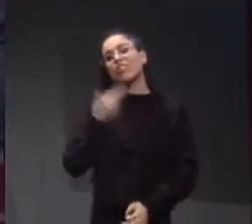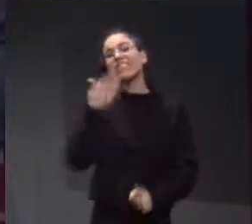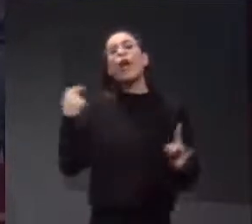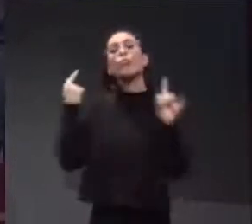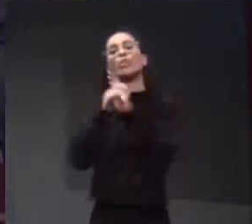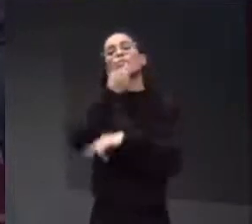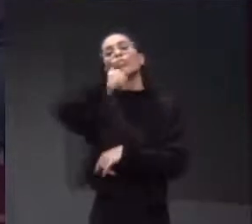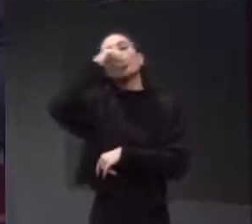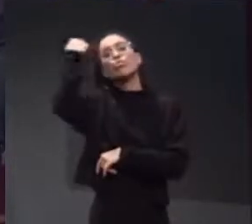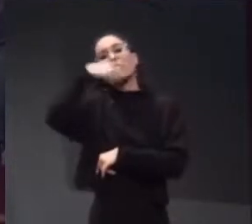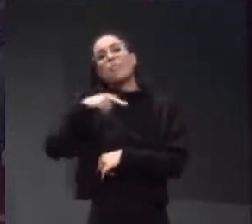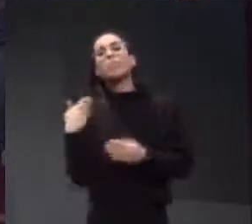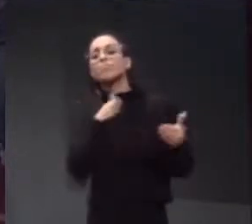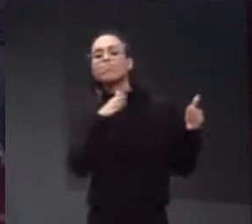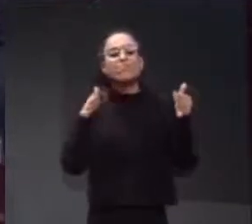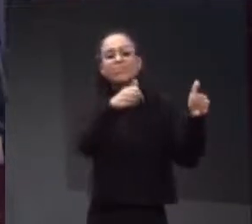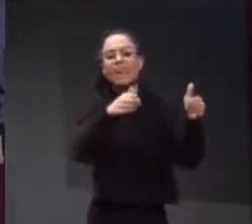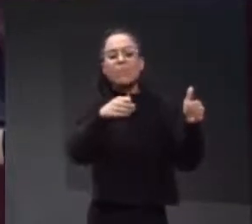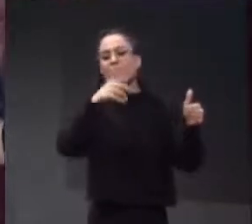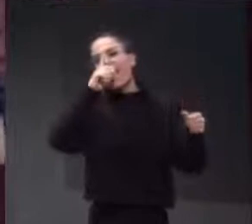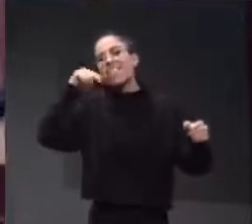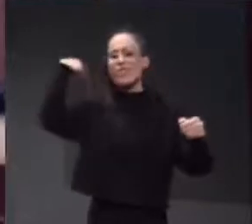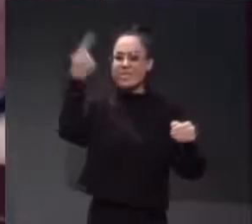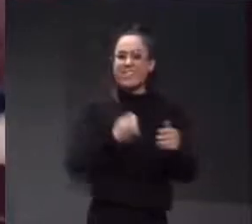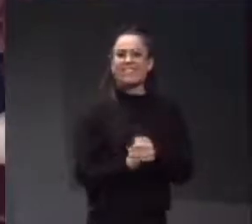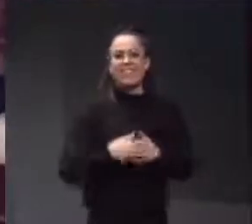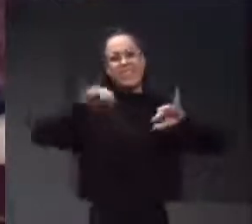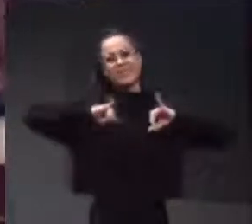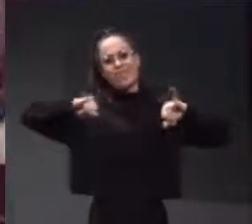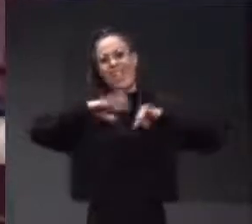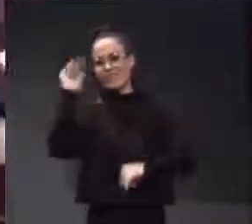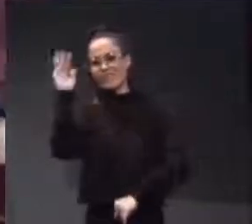dónde tenemos que seguir el curso que viene hondo y sana yo